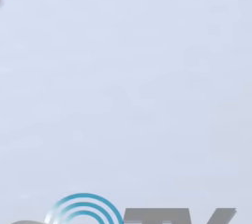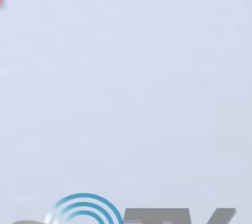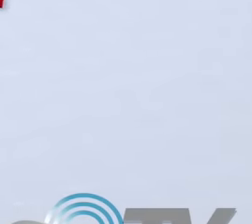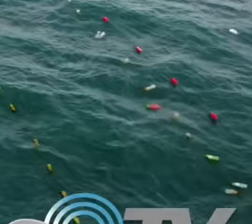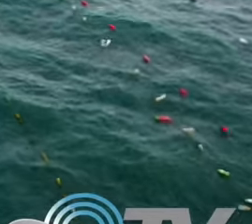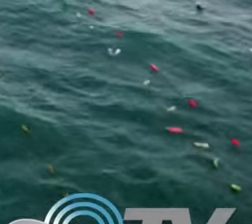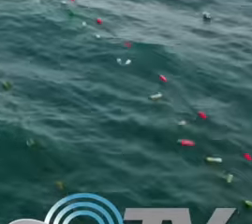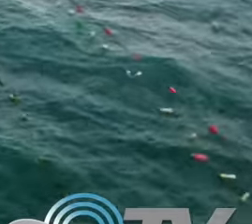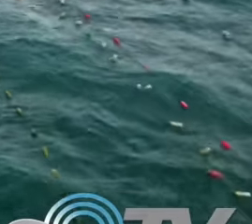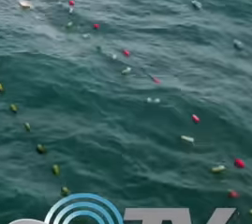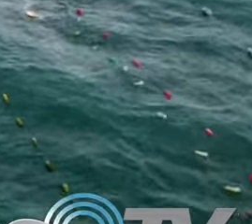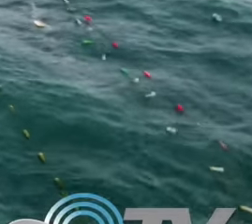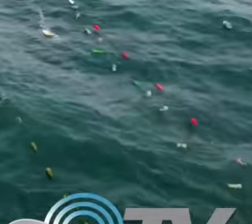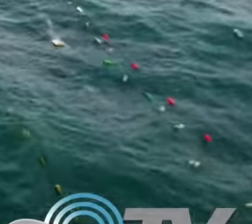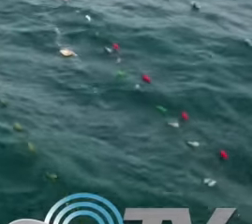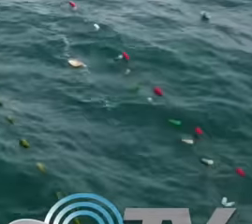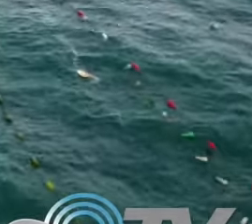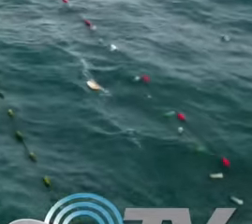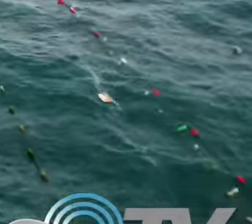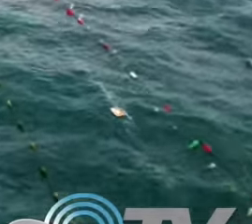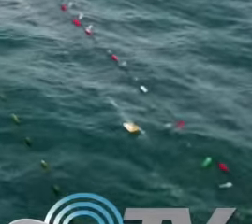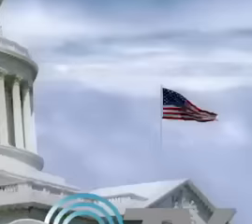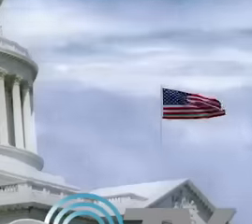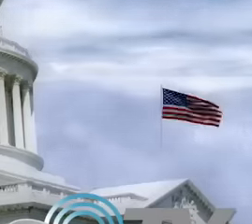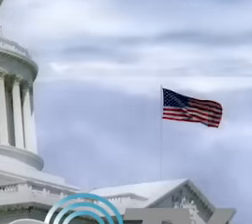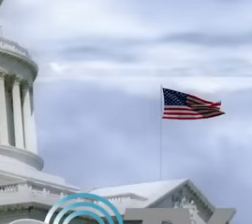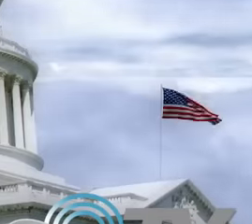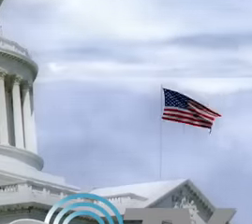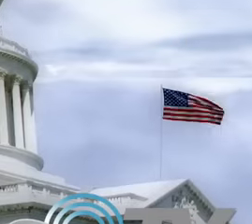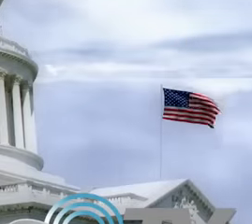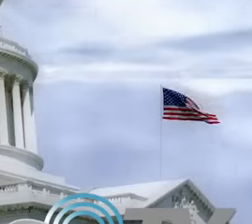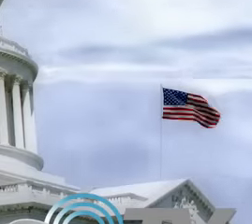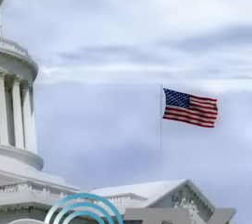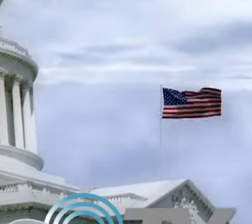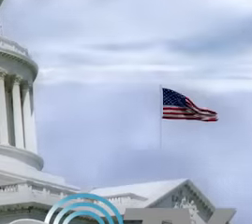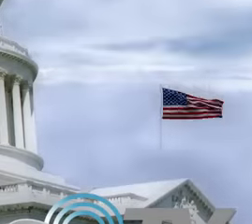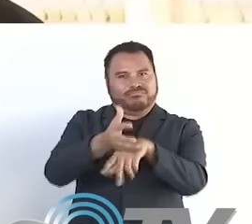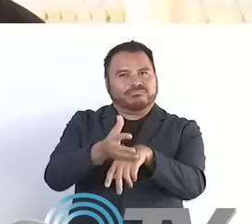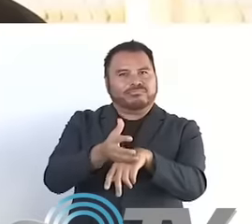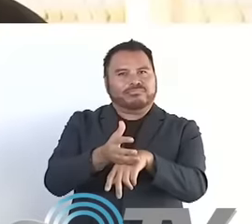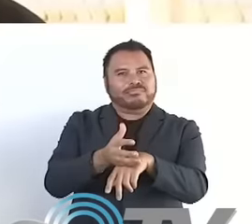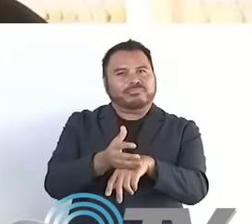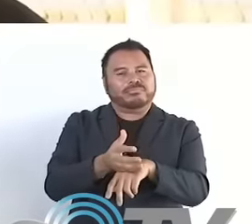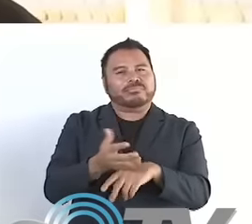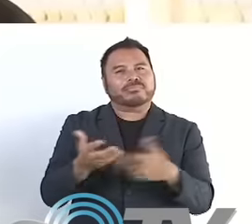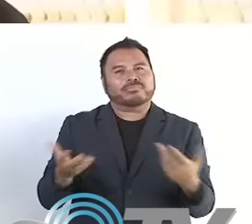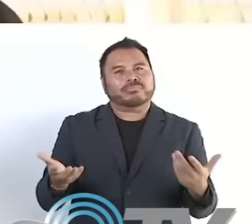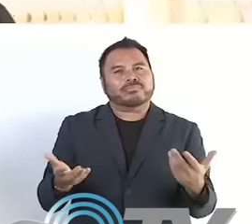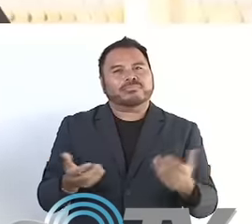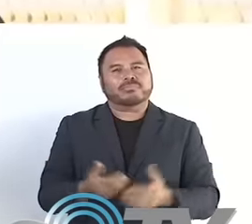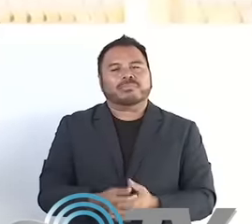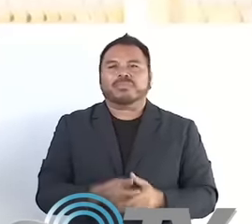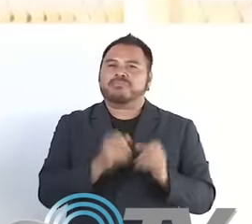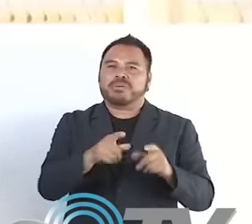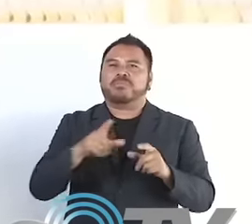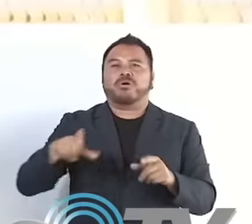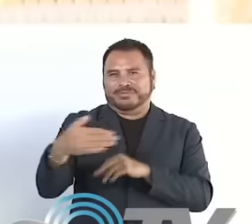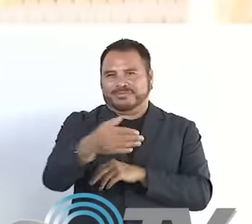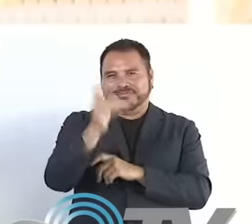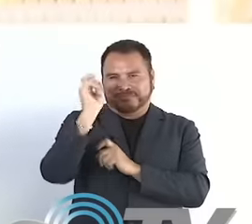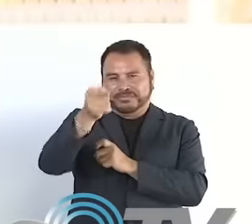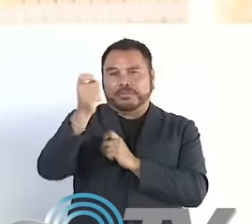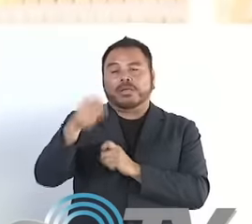México evitó un posible embargo pesquero por parte de Estados Unidos. Así lo anunciaron el presidente Andrés Manuel